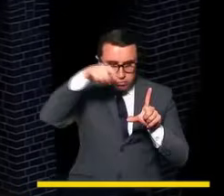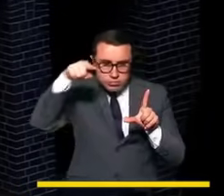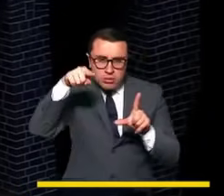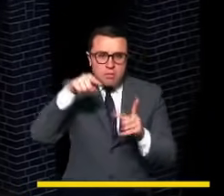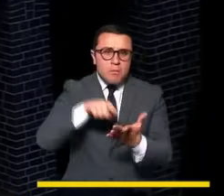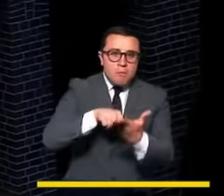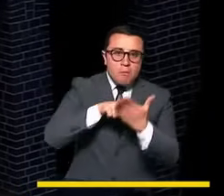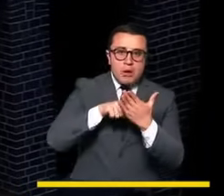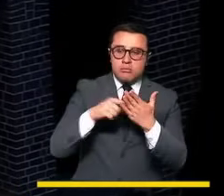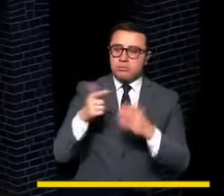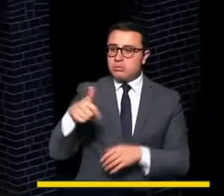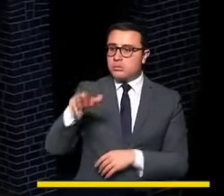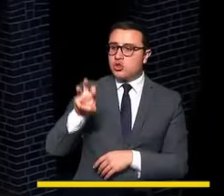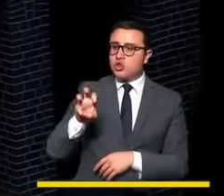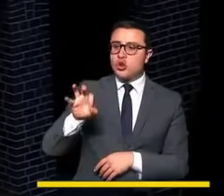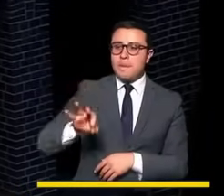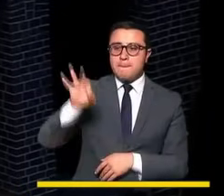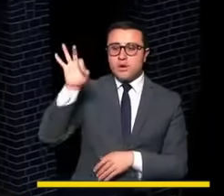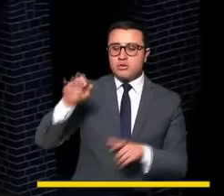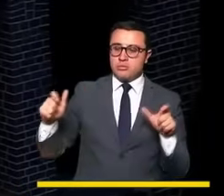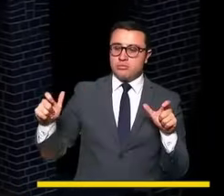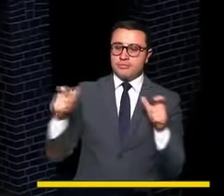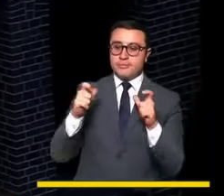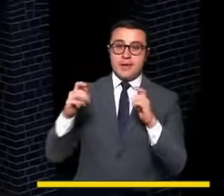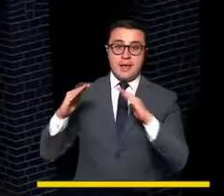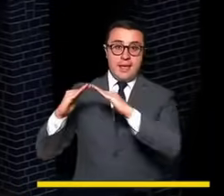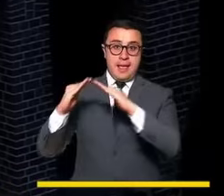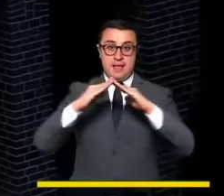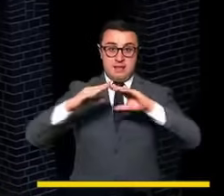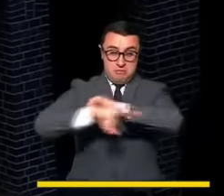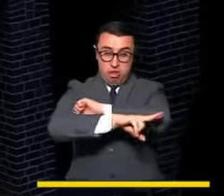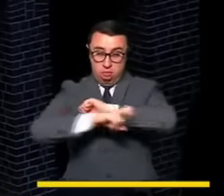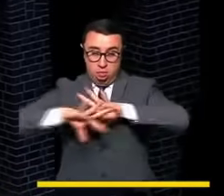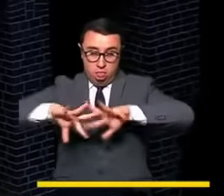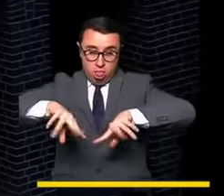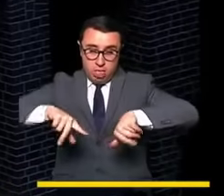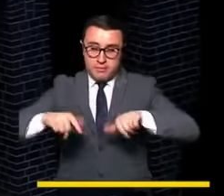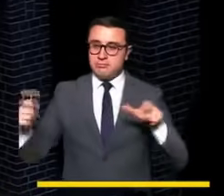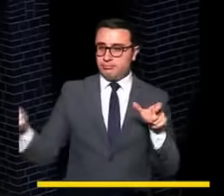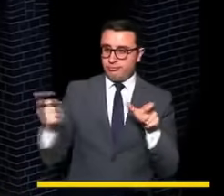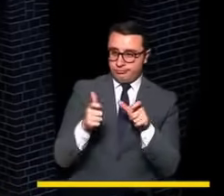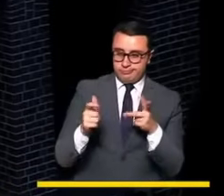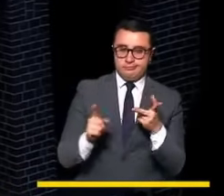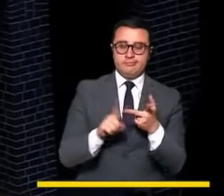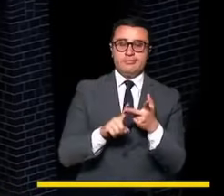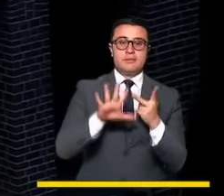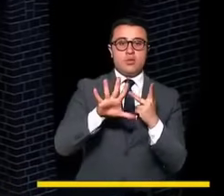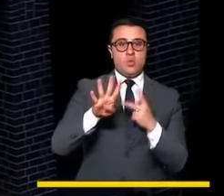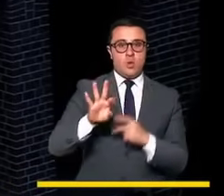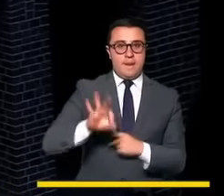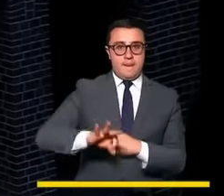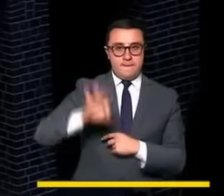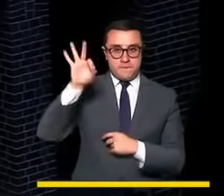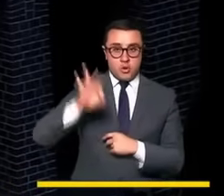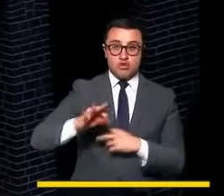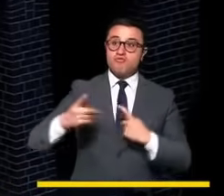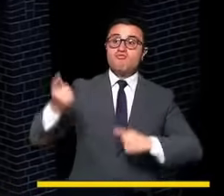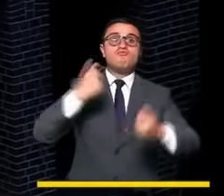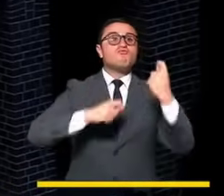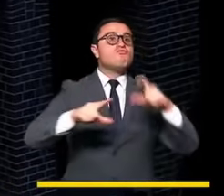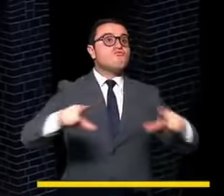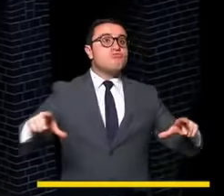del 28% en hurto a residencias, una reducción del 54% en hurto a